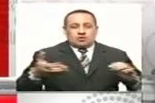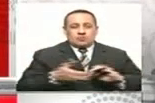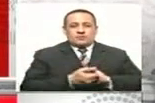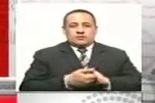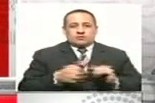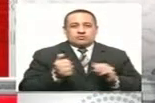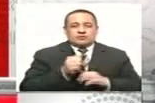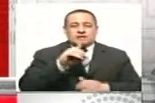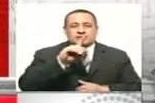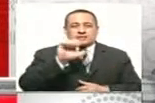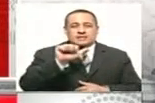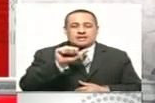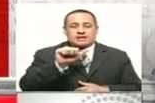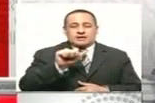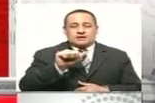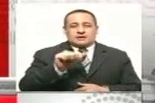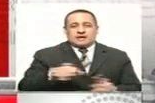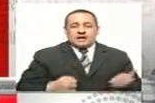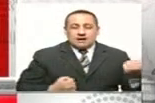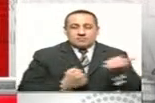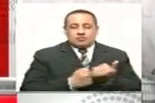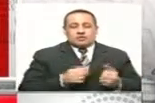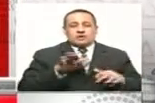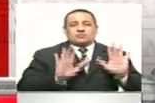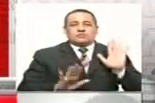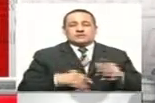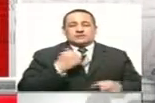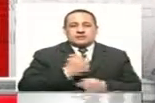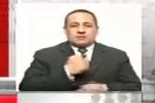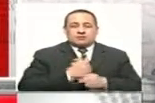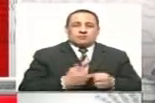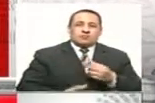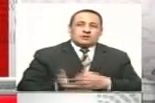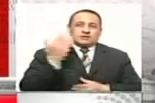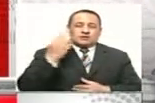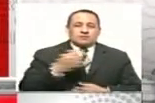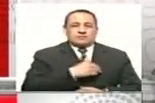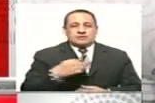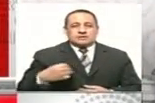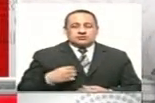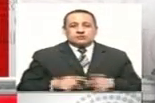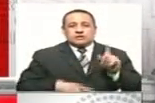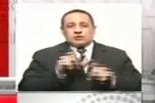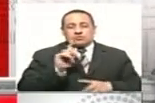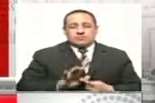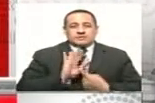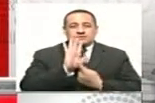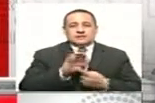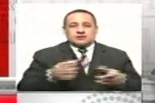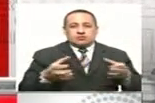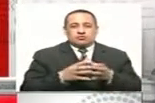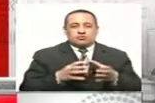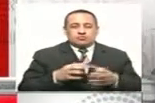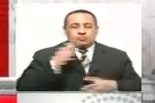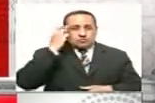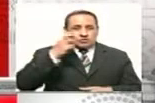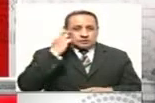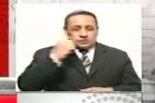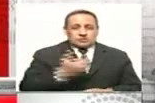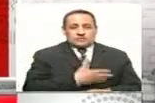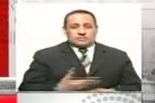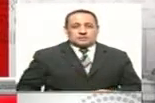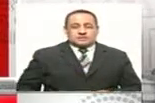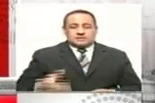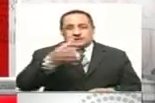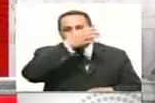con la DEA? ¿Respalda las promesas efectuadas por el anterior premier y algunos representantes del partido de gobierno,